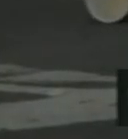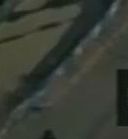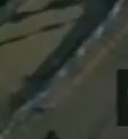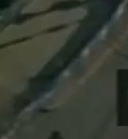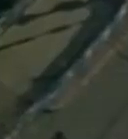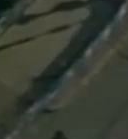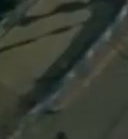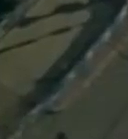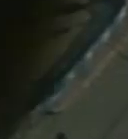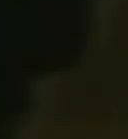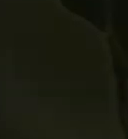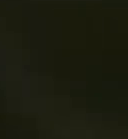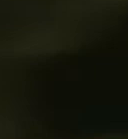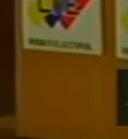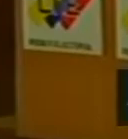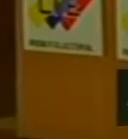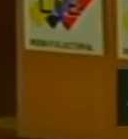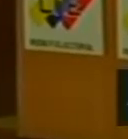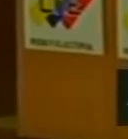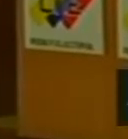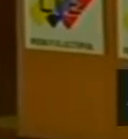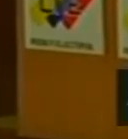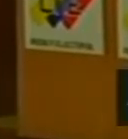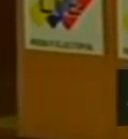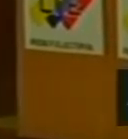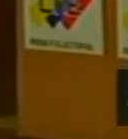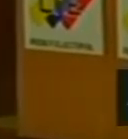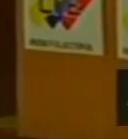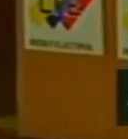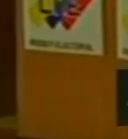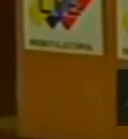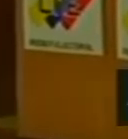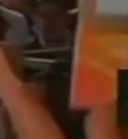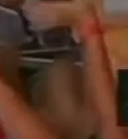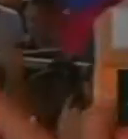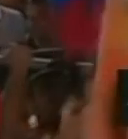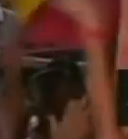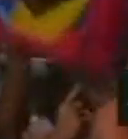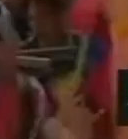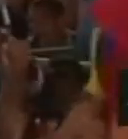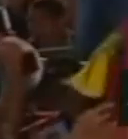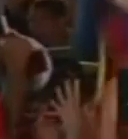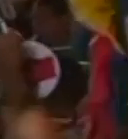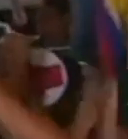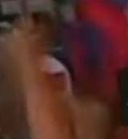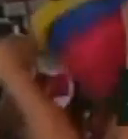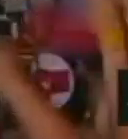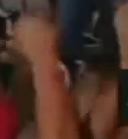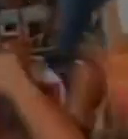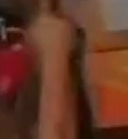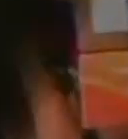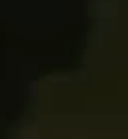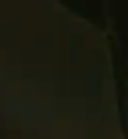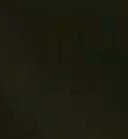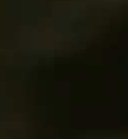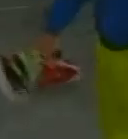los autores del atentado. En la mirada internacional, la profesora Susana Mangana analiza el resultado de las elecciones en Venezuela.